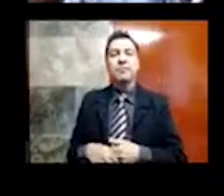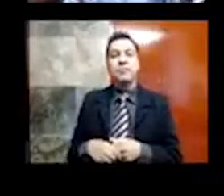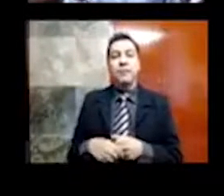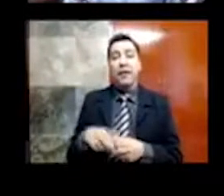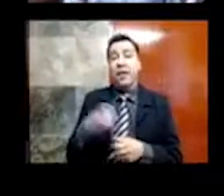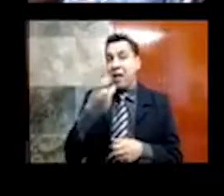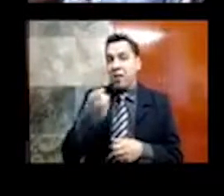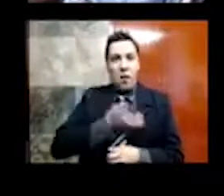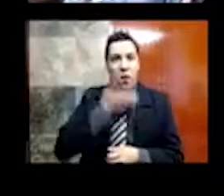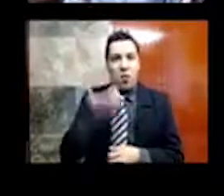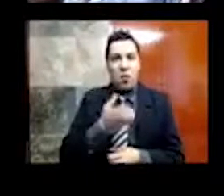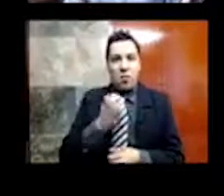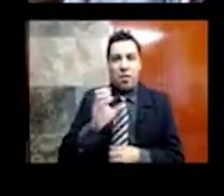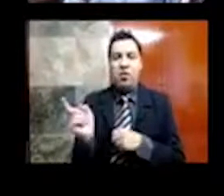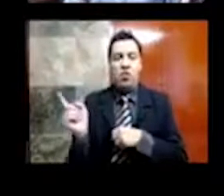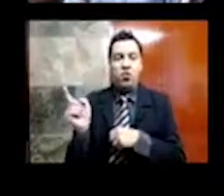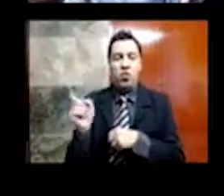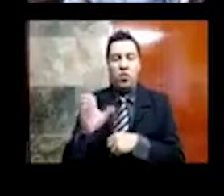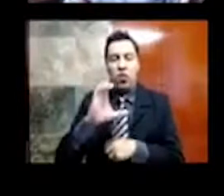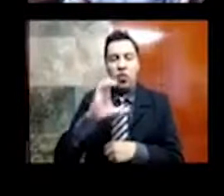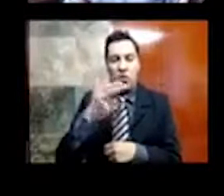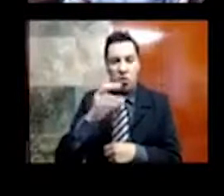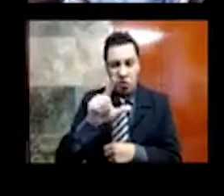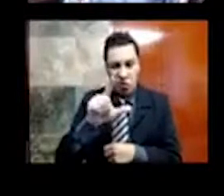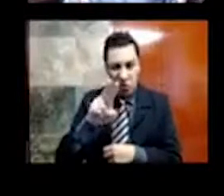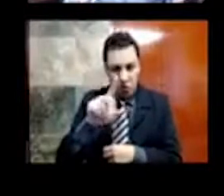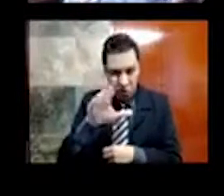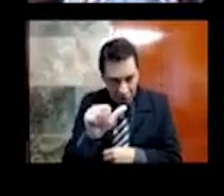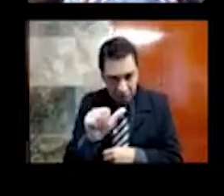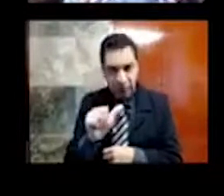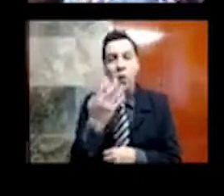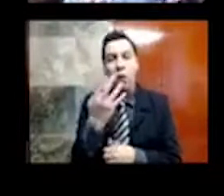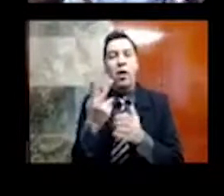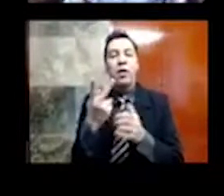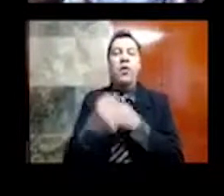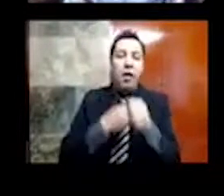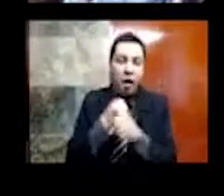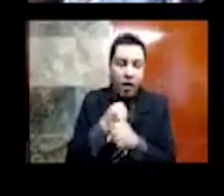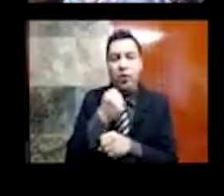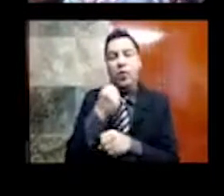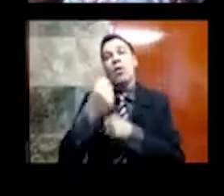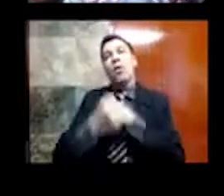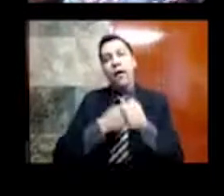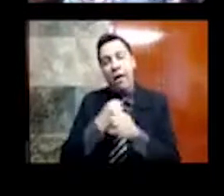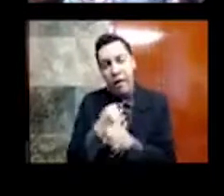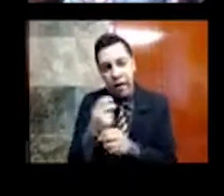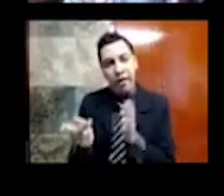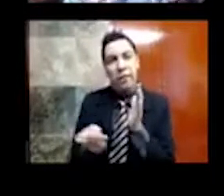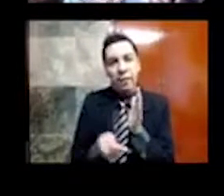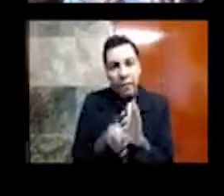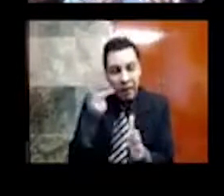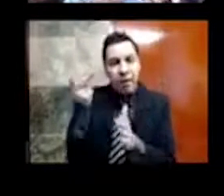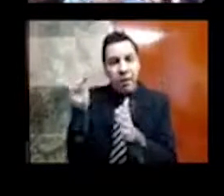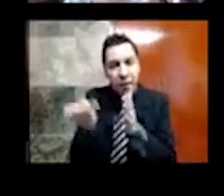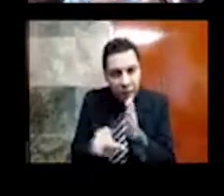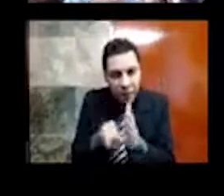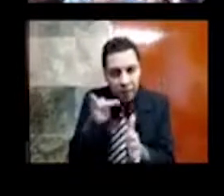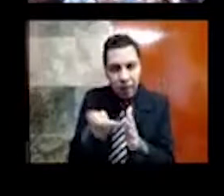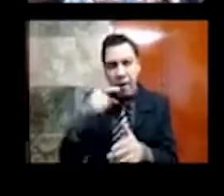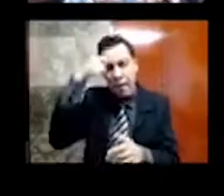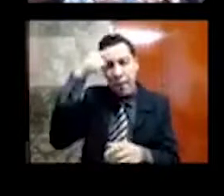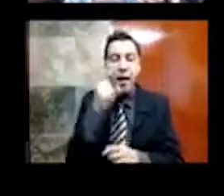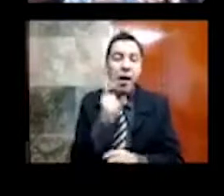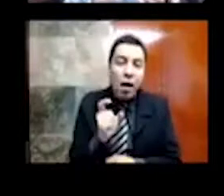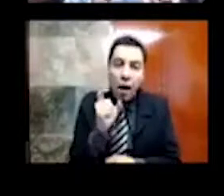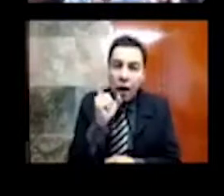Cholula porque cada 4 años se hacía esta fiesta para perforar la nariz y el bezo, es decir,